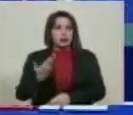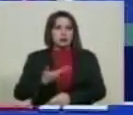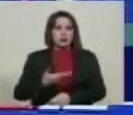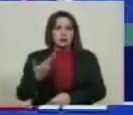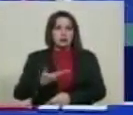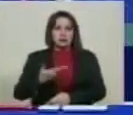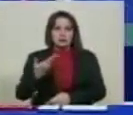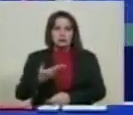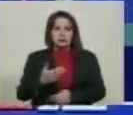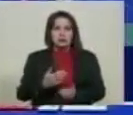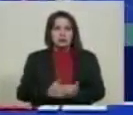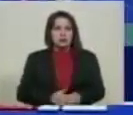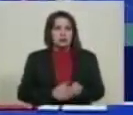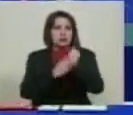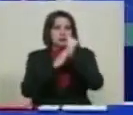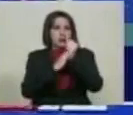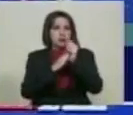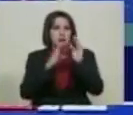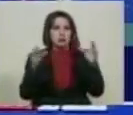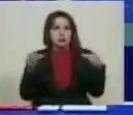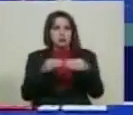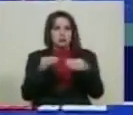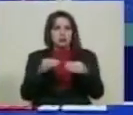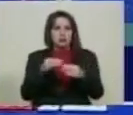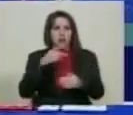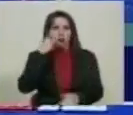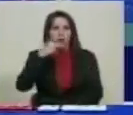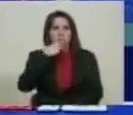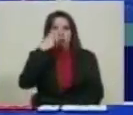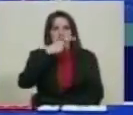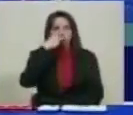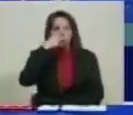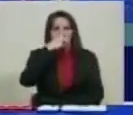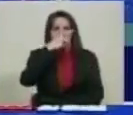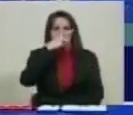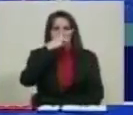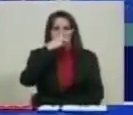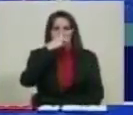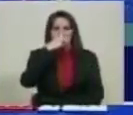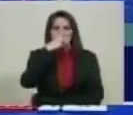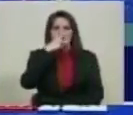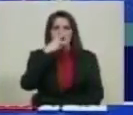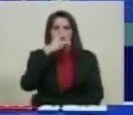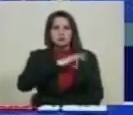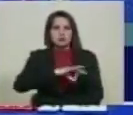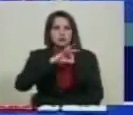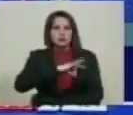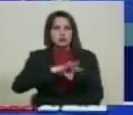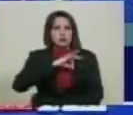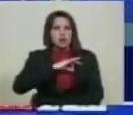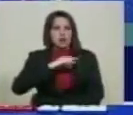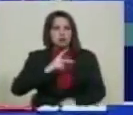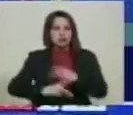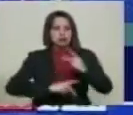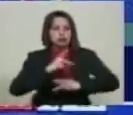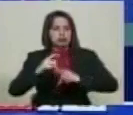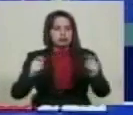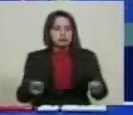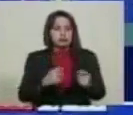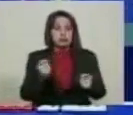a los liderazgos, a los partidos políticos, a los movimientos sociales, progresistas y de izquierda del